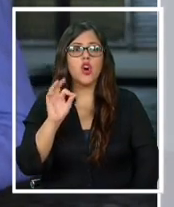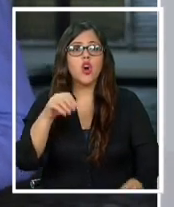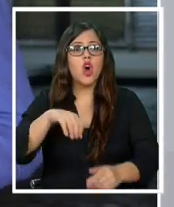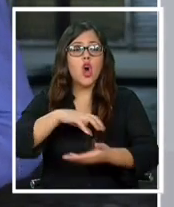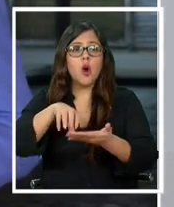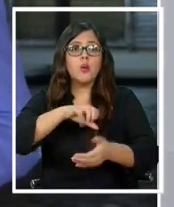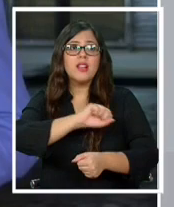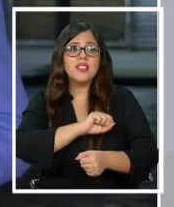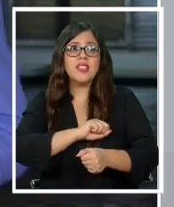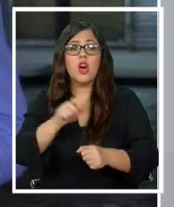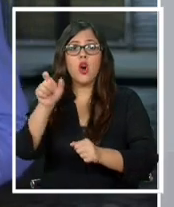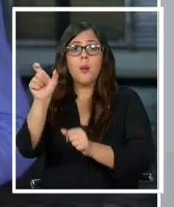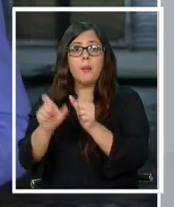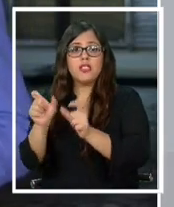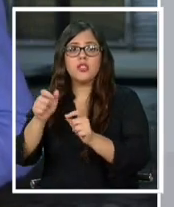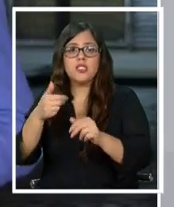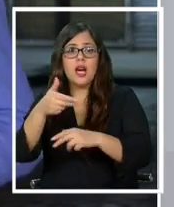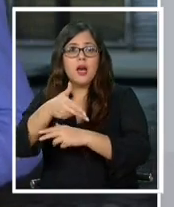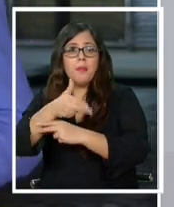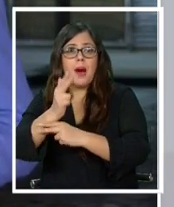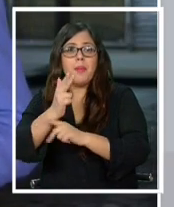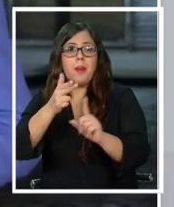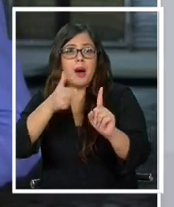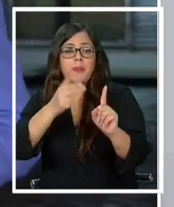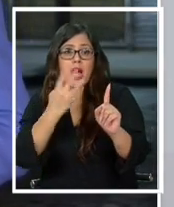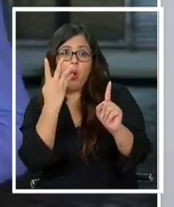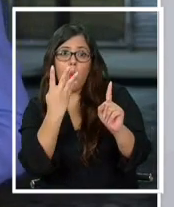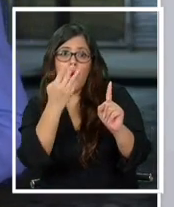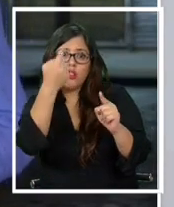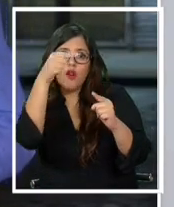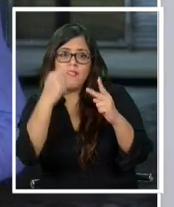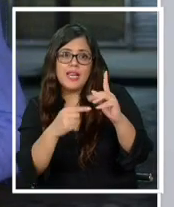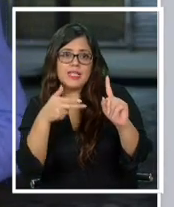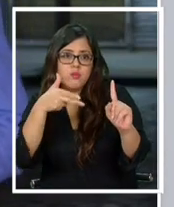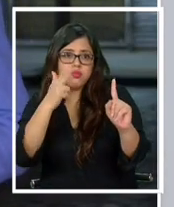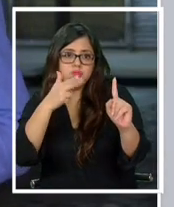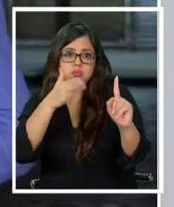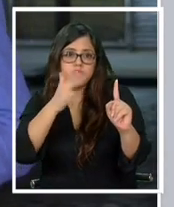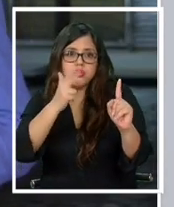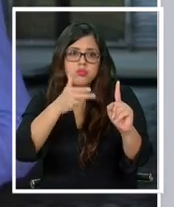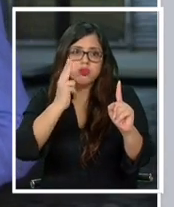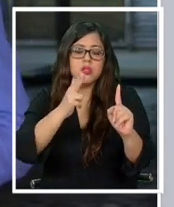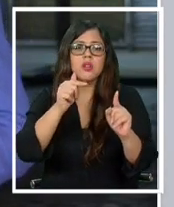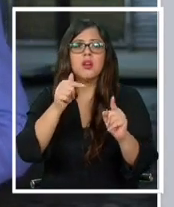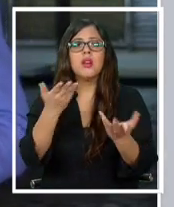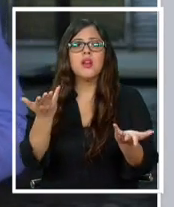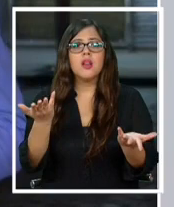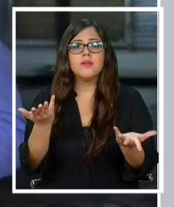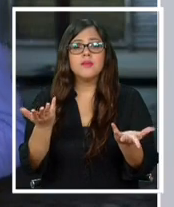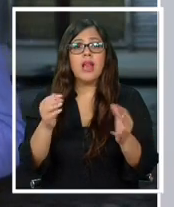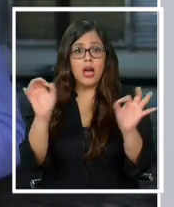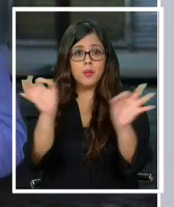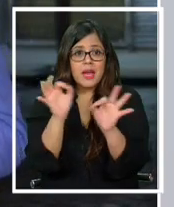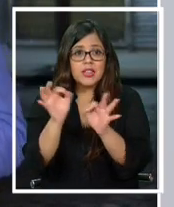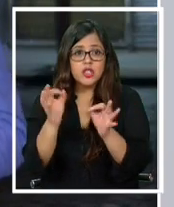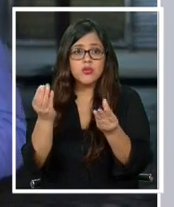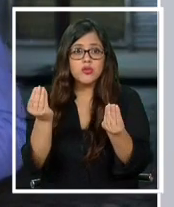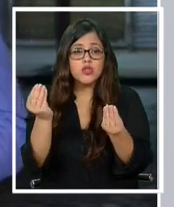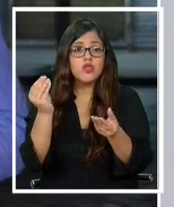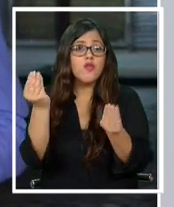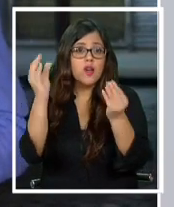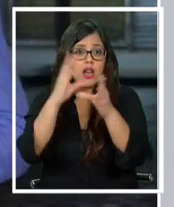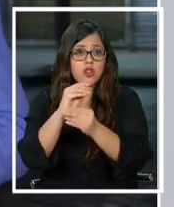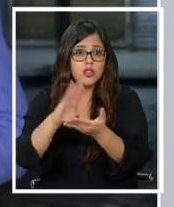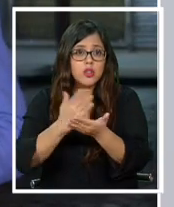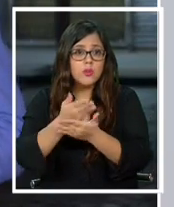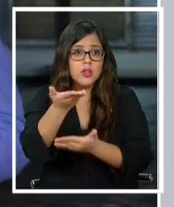crimen habrían disparado al menos 4 veces en contra de este locatario. Estamos ya con Rodrigo Pérez, quien tiene más detalles. Rodrigo, ¿cómo te va? Buenas noches.